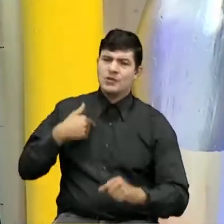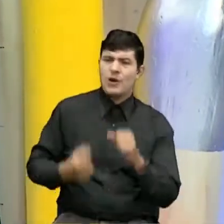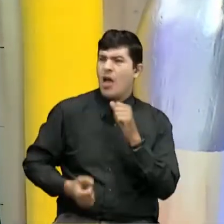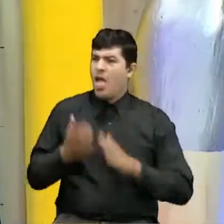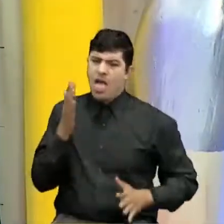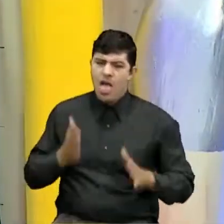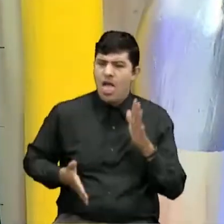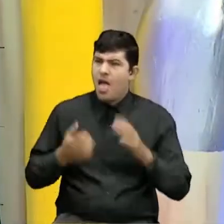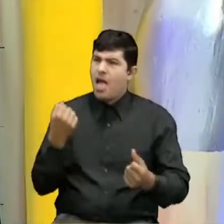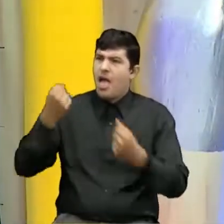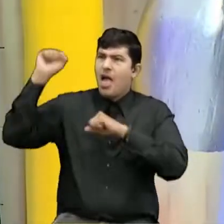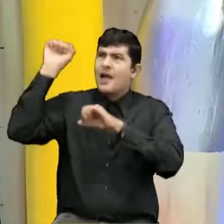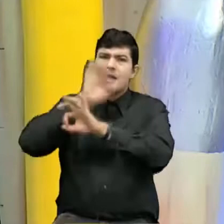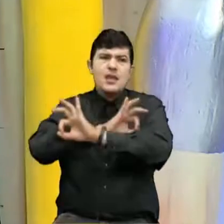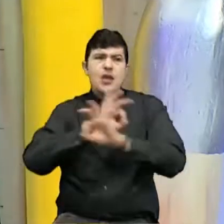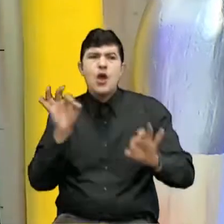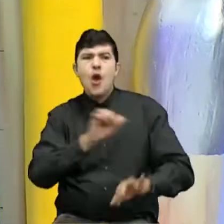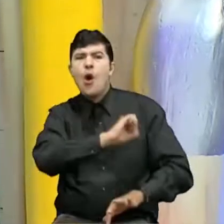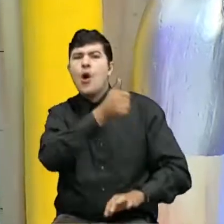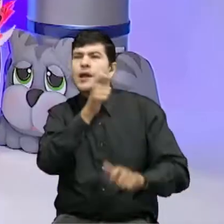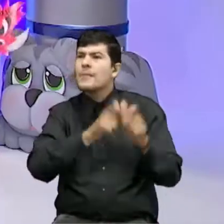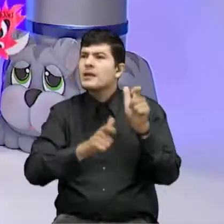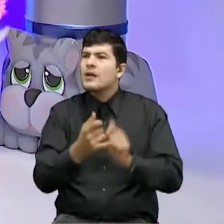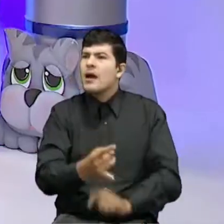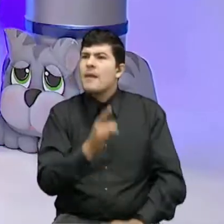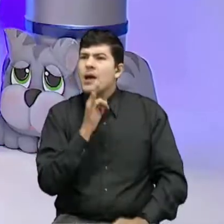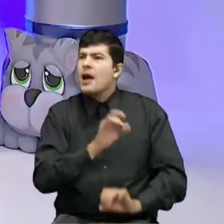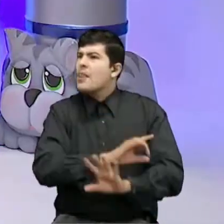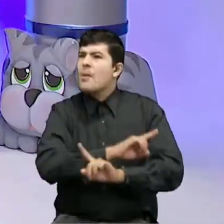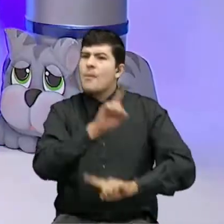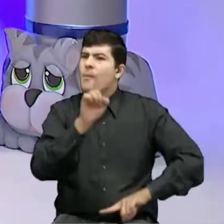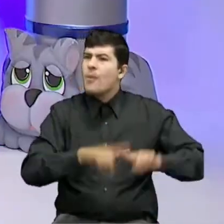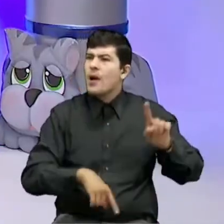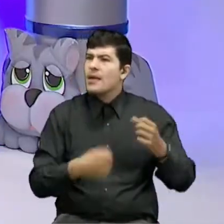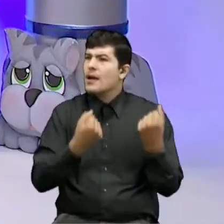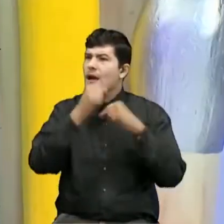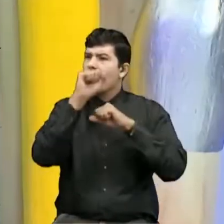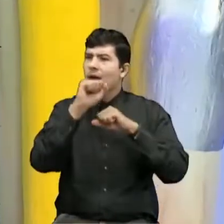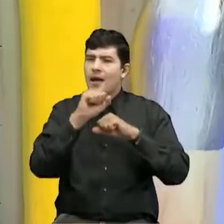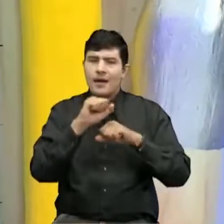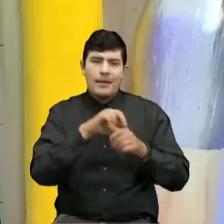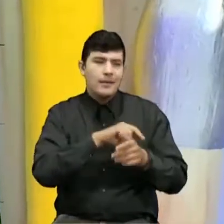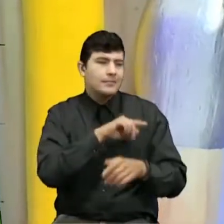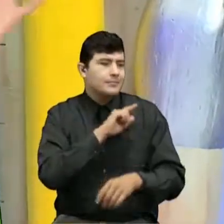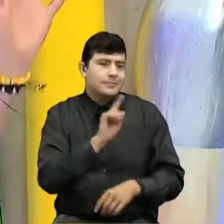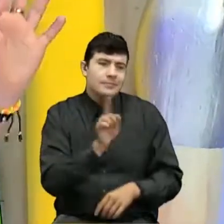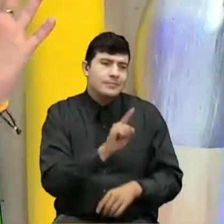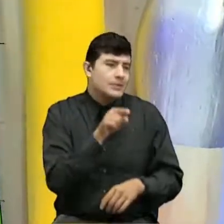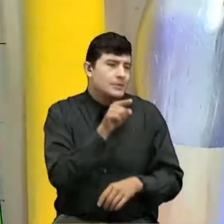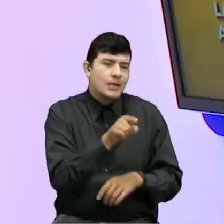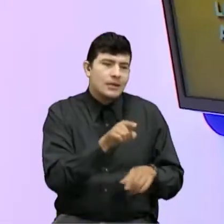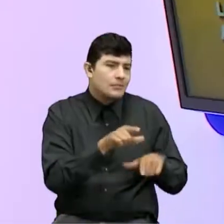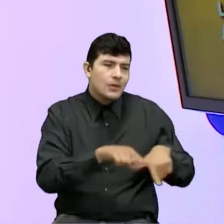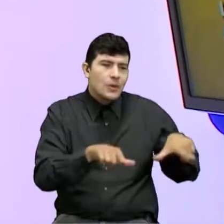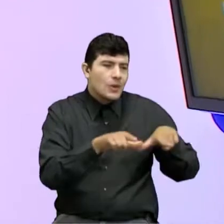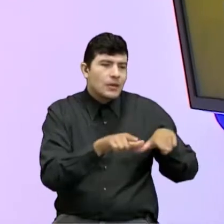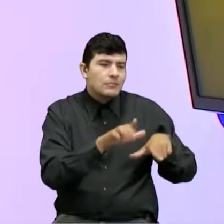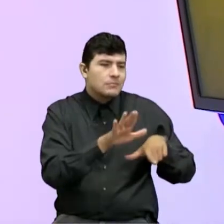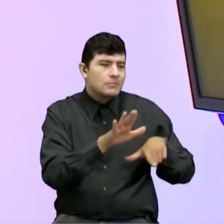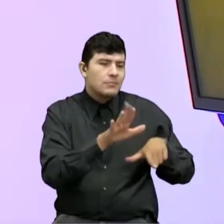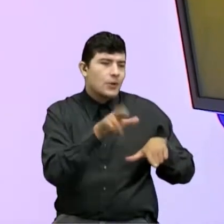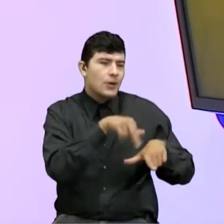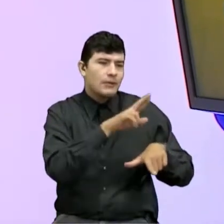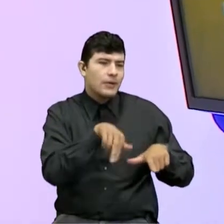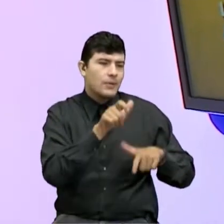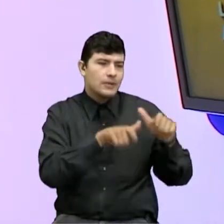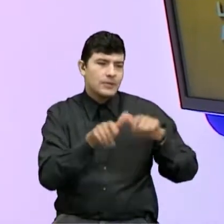la carrera que ningún otro americano ha podido ganar. Correcto. Sí, pero es negro, entonces párese y váyase. Así es. Me corrijo y